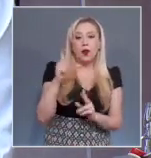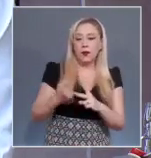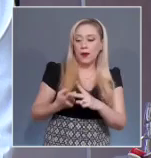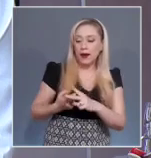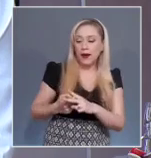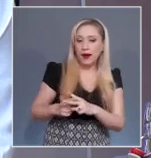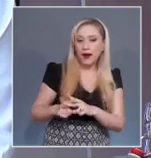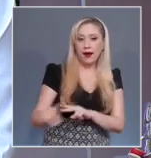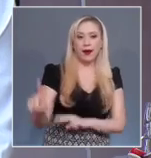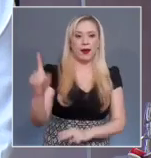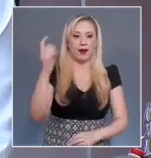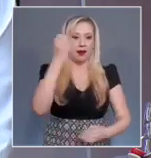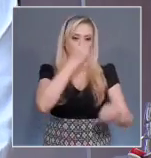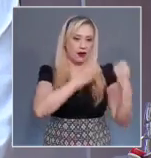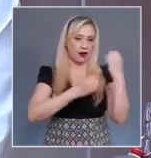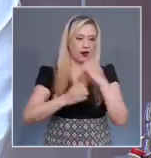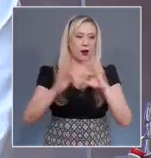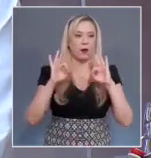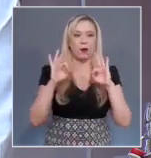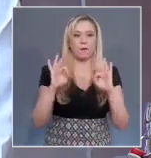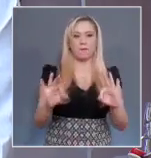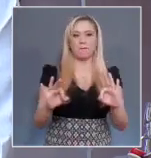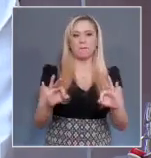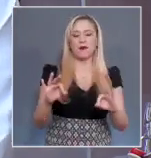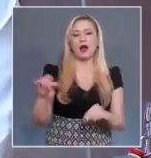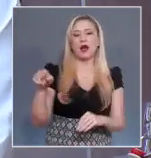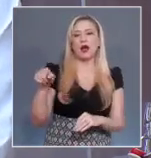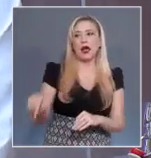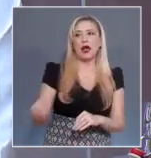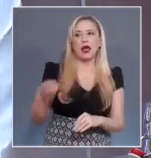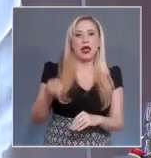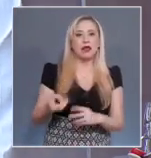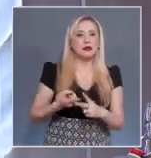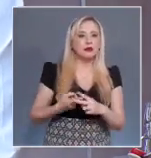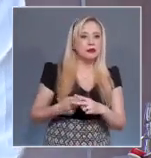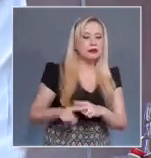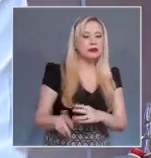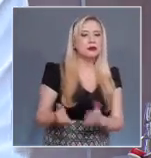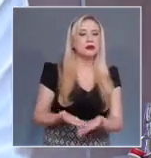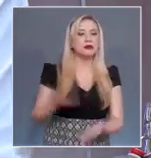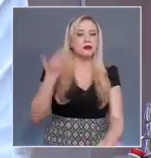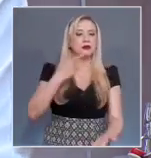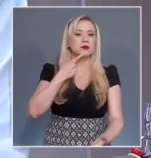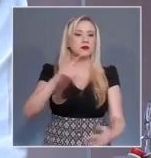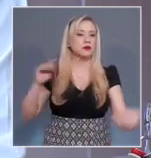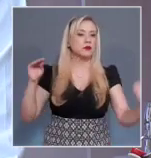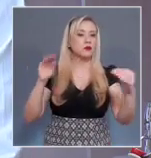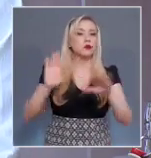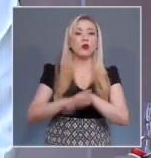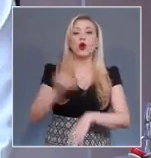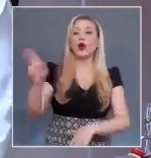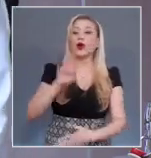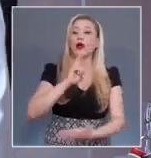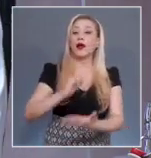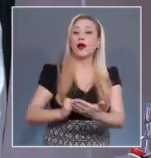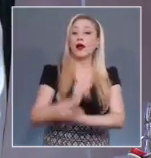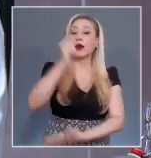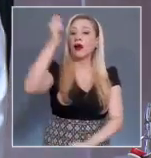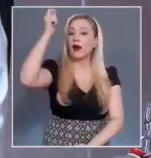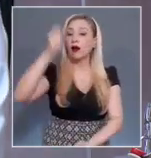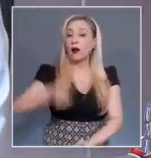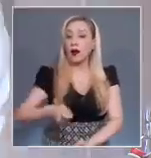se abrió un nuevo procedimiento derivado de una resolución jurisdiccional emitida por la